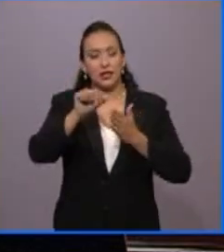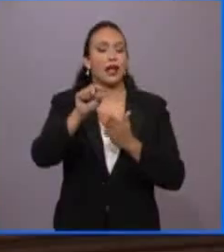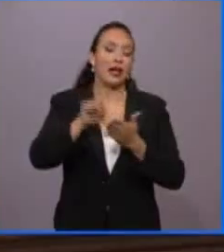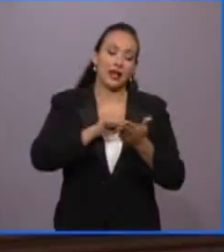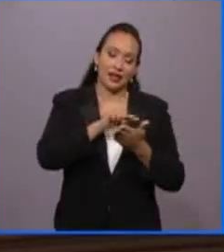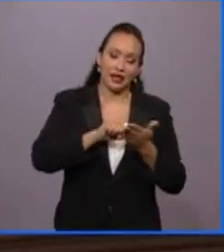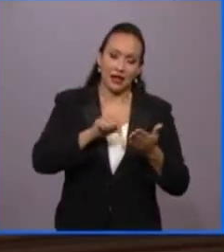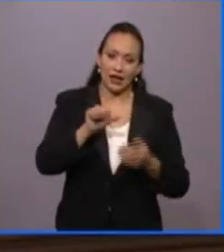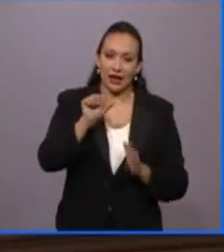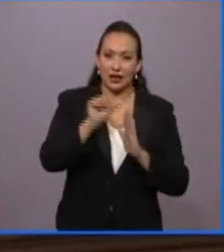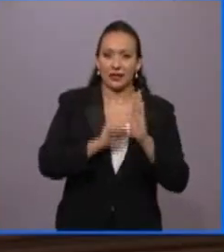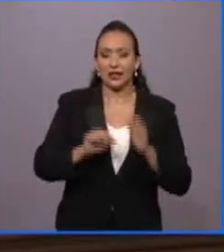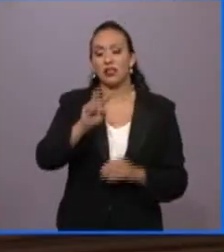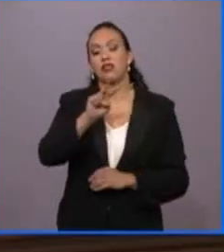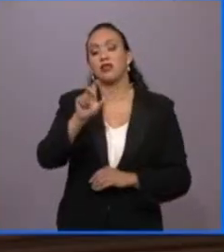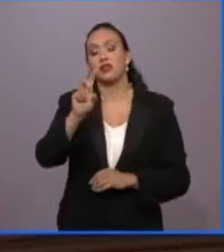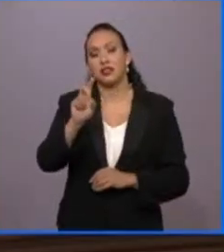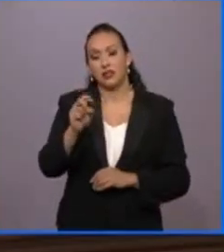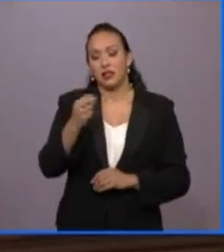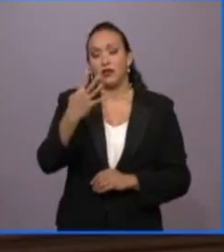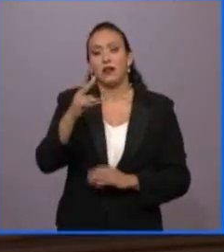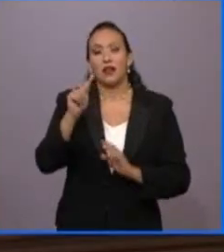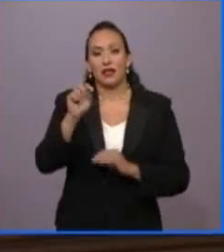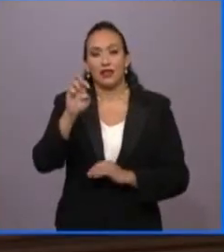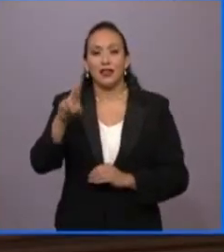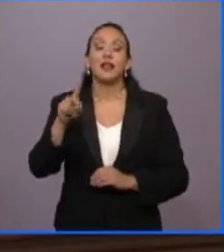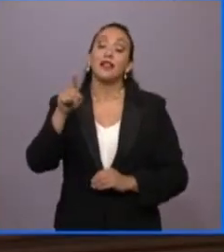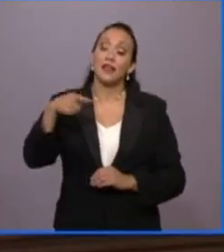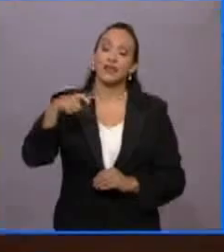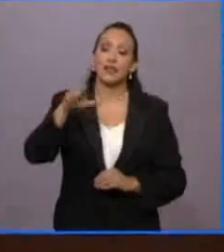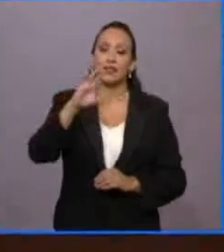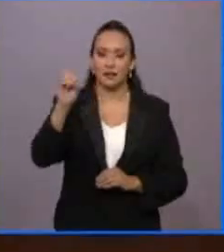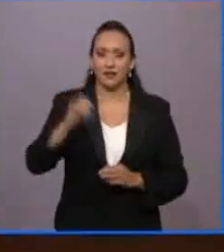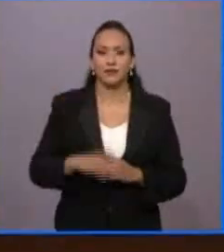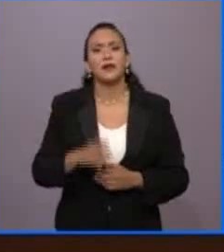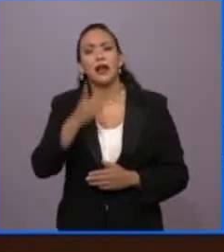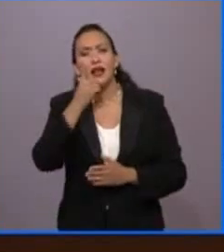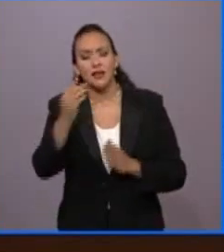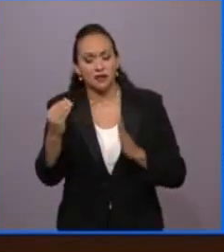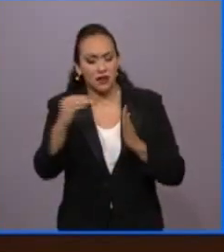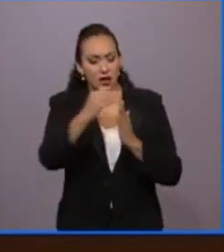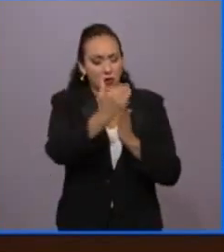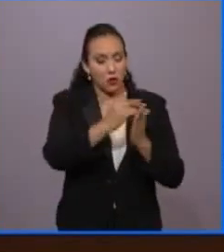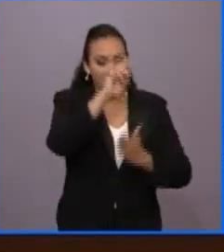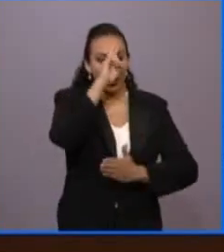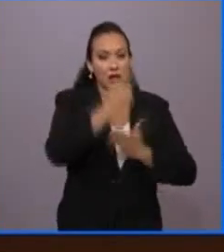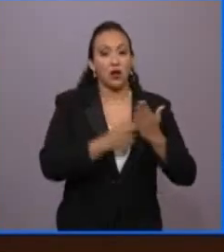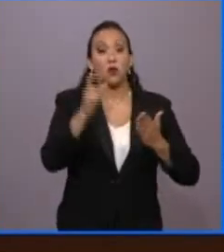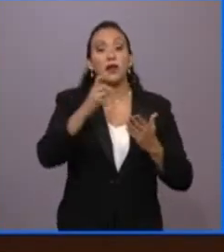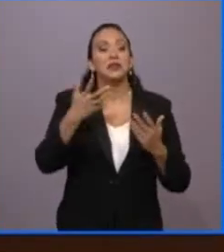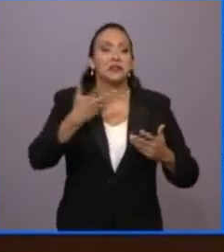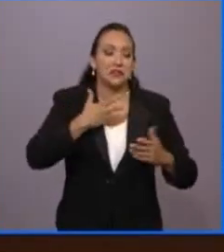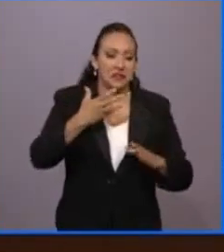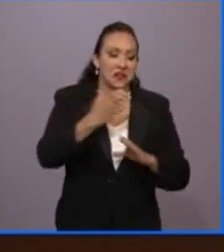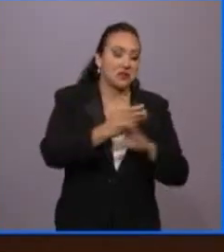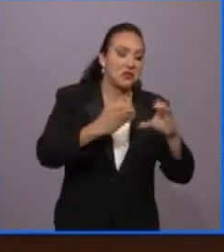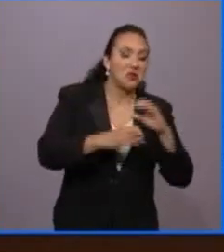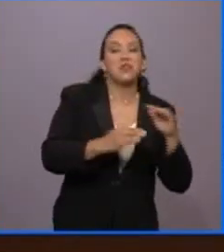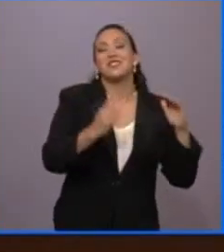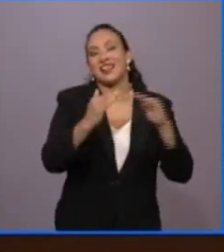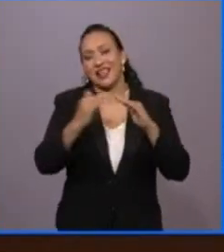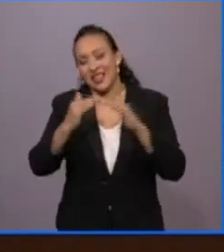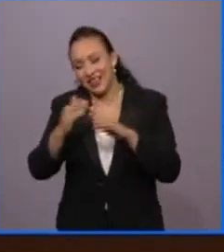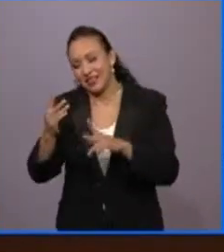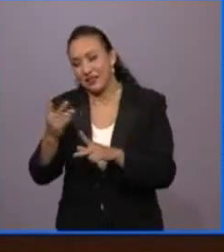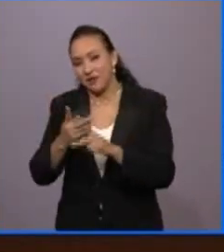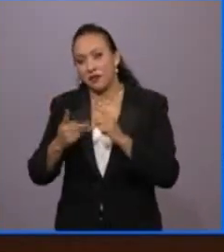artículo 264 ter del Código Penal de Quintana Roo, que establecía el delito de adquisición de un bien que hubiera sido objeto